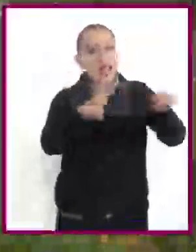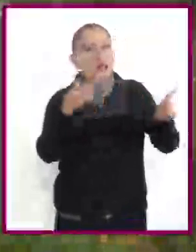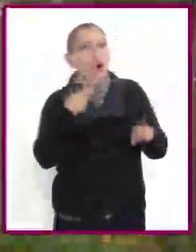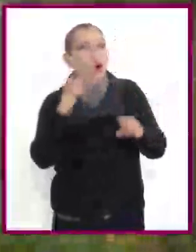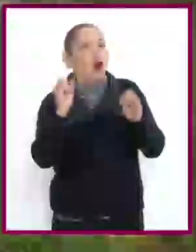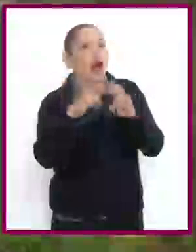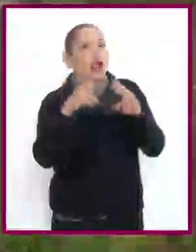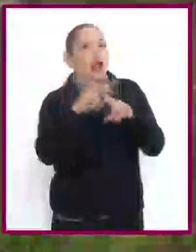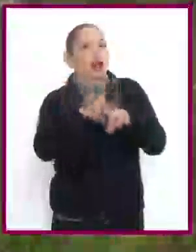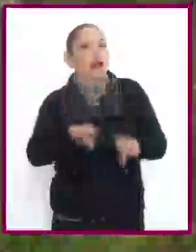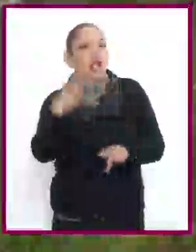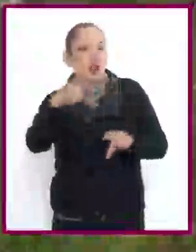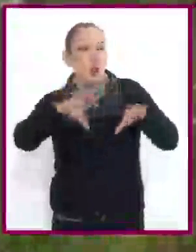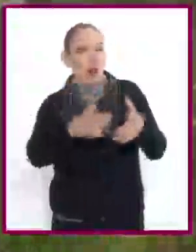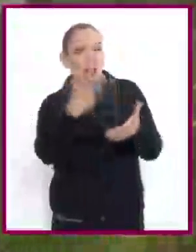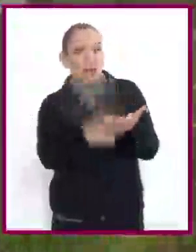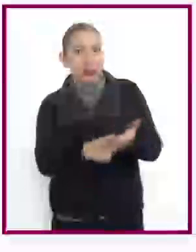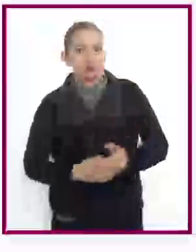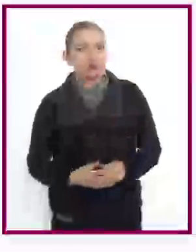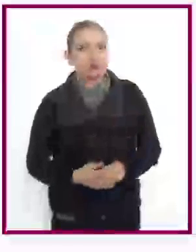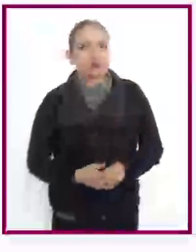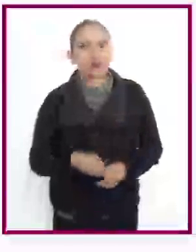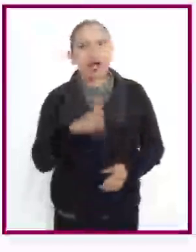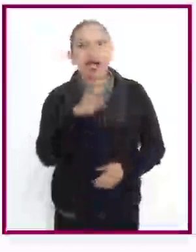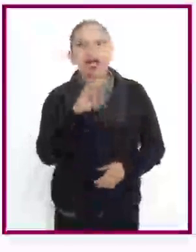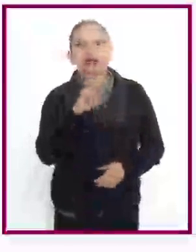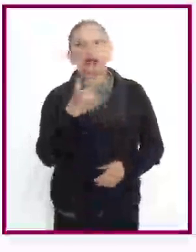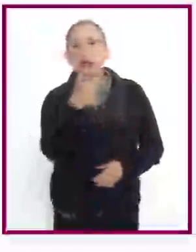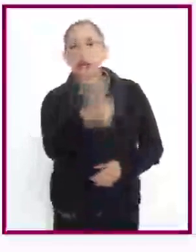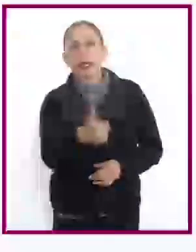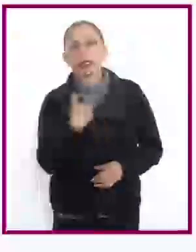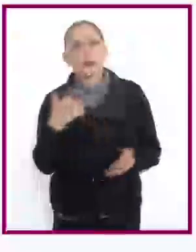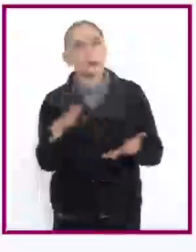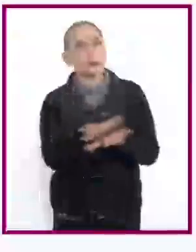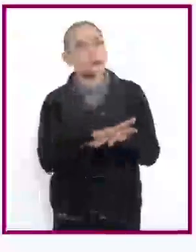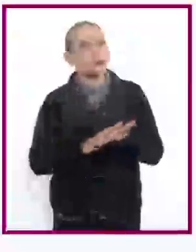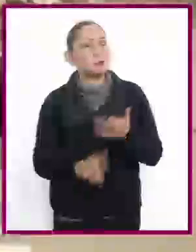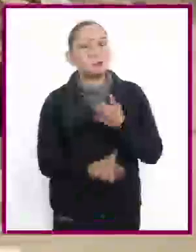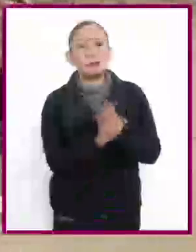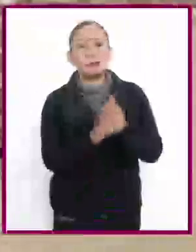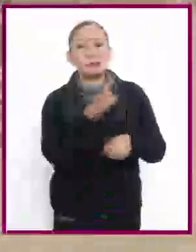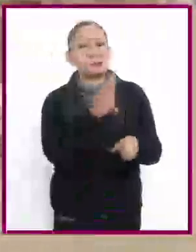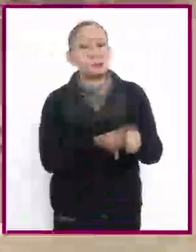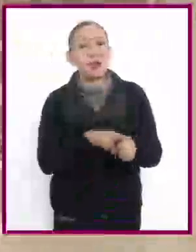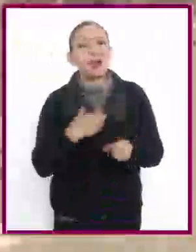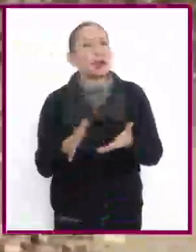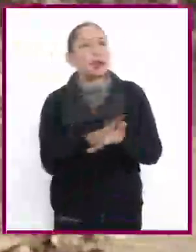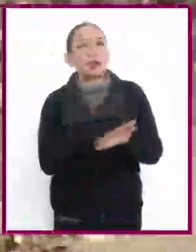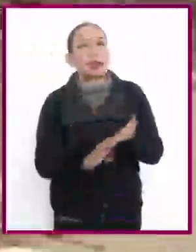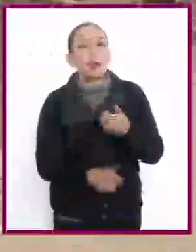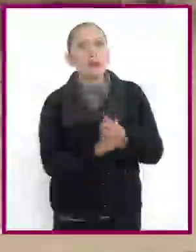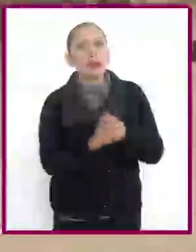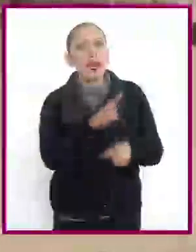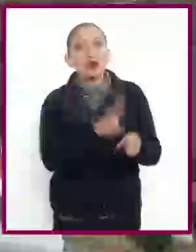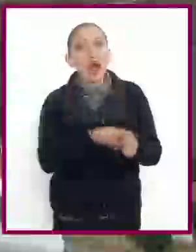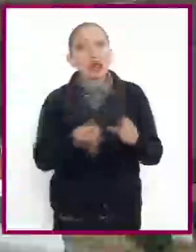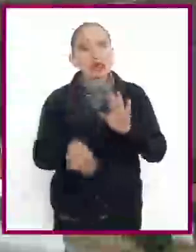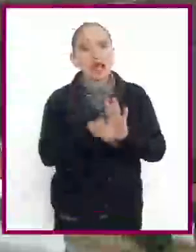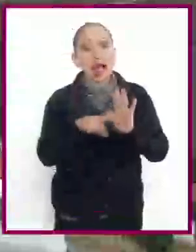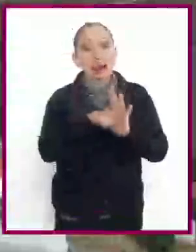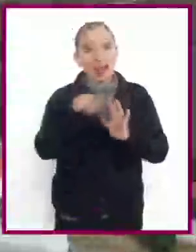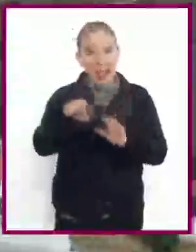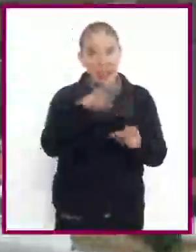cansados. Es un contingente de indígenas, tzotziles y tzeltales que fueron desplazados dentro de Chiapas